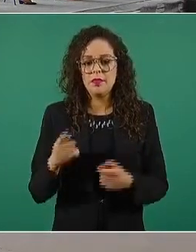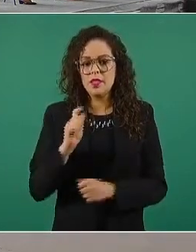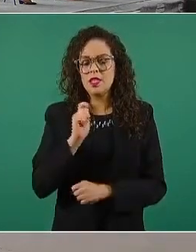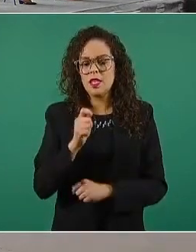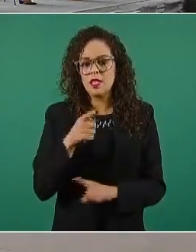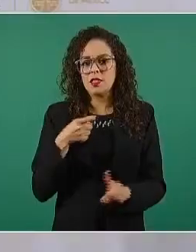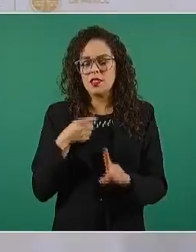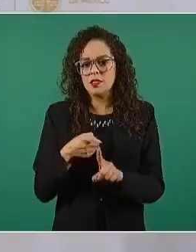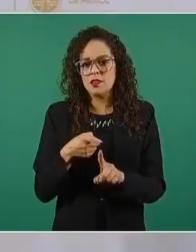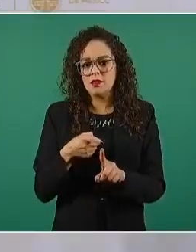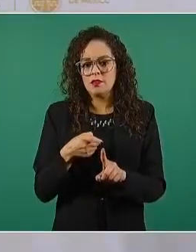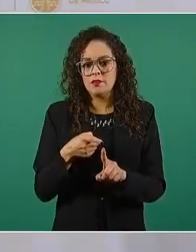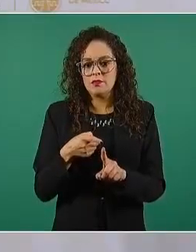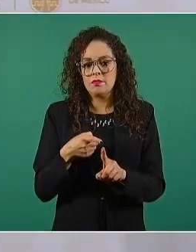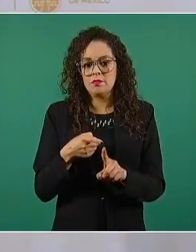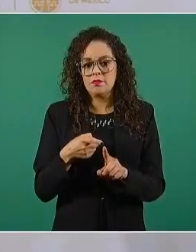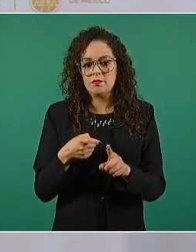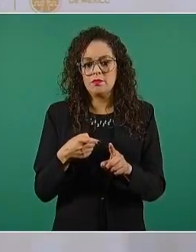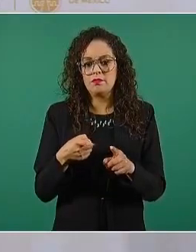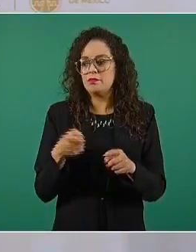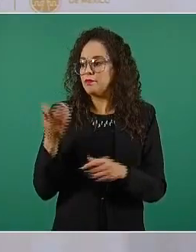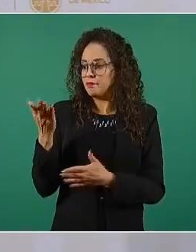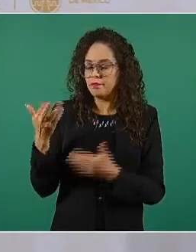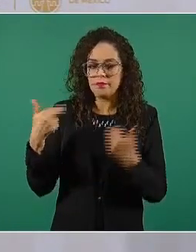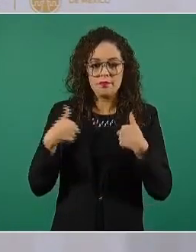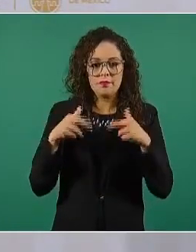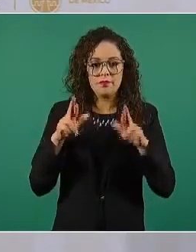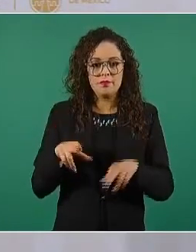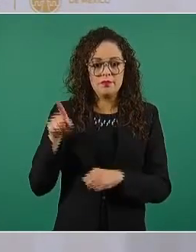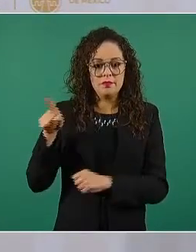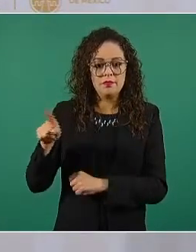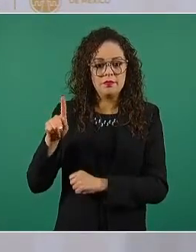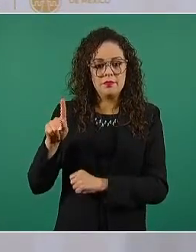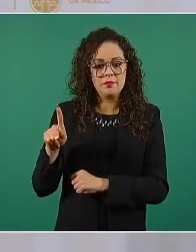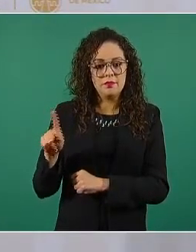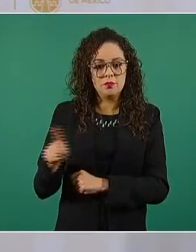del pueblo Mojoc,